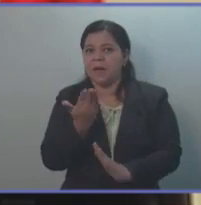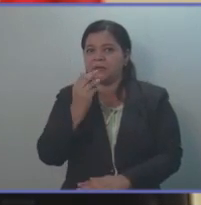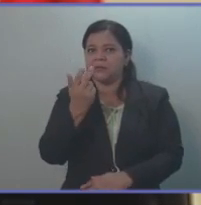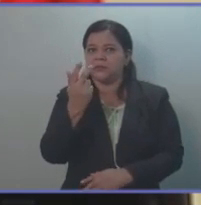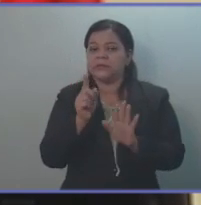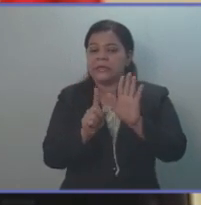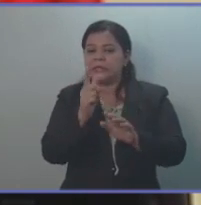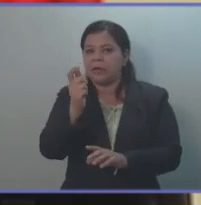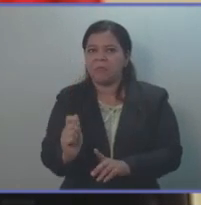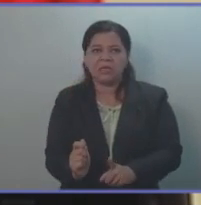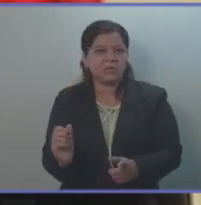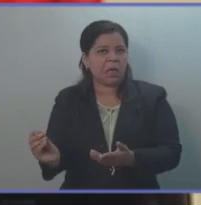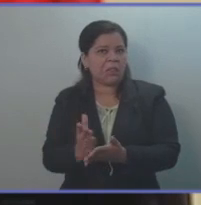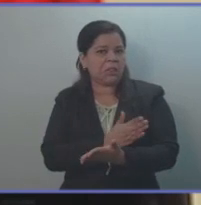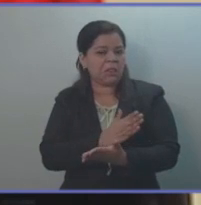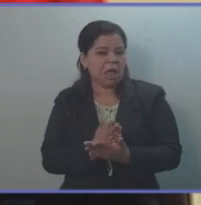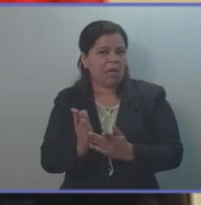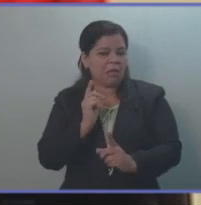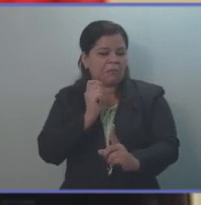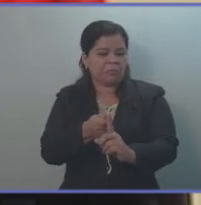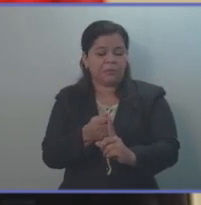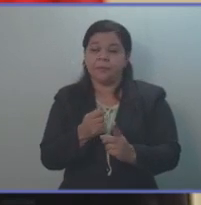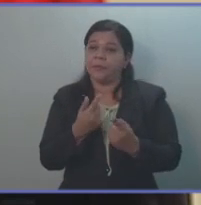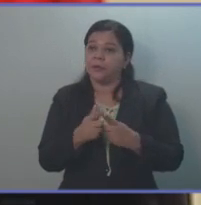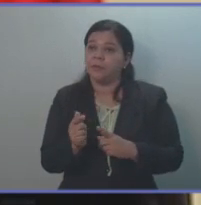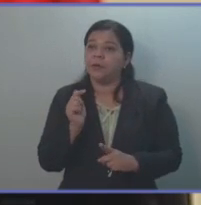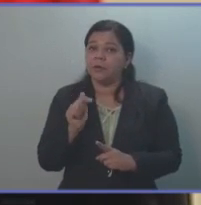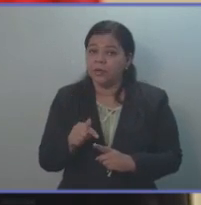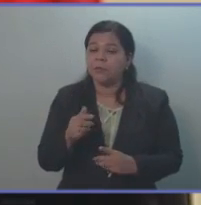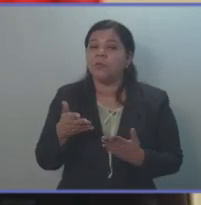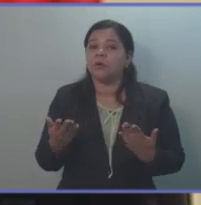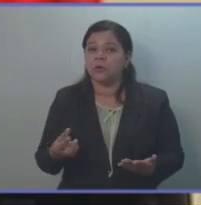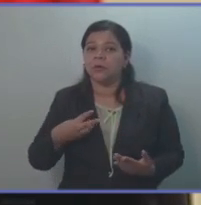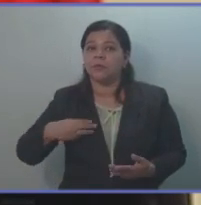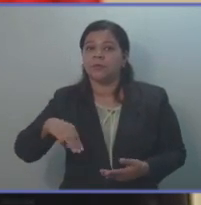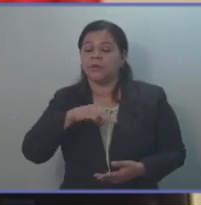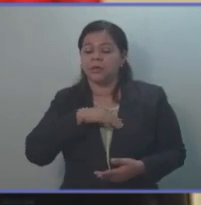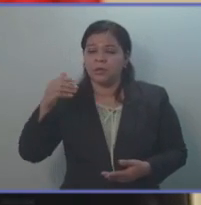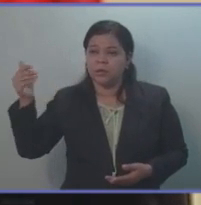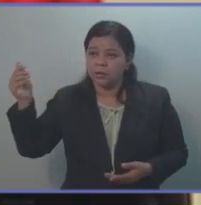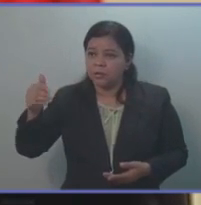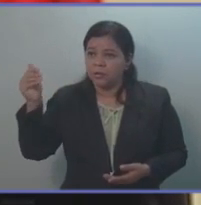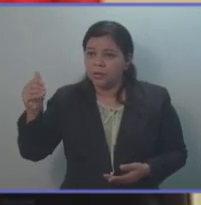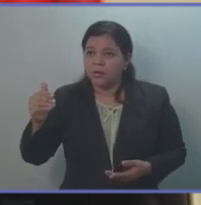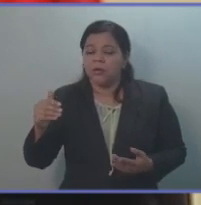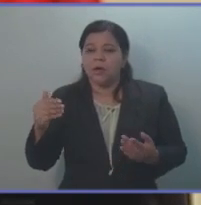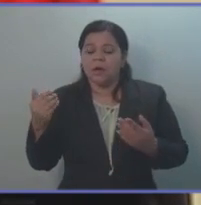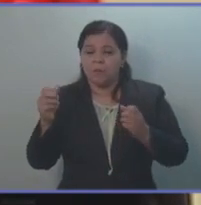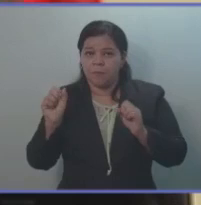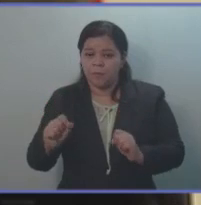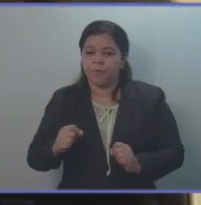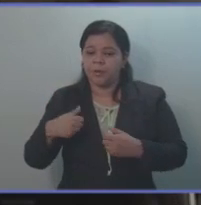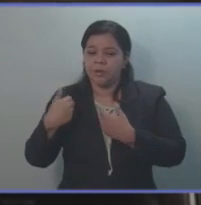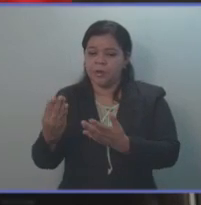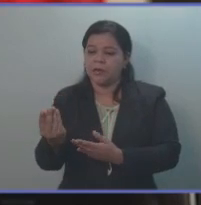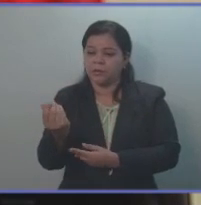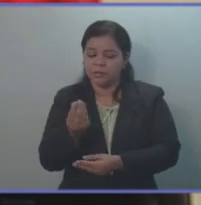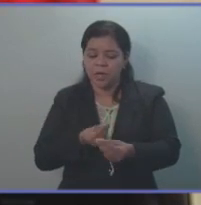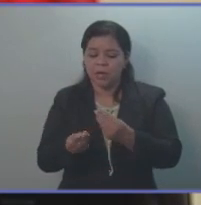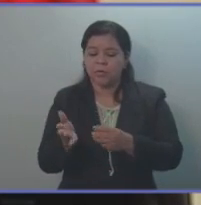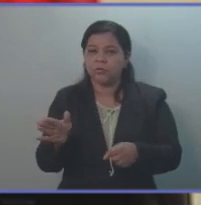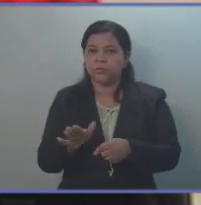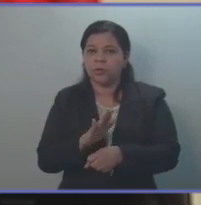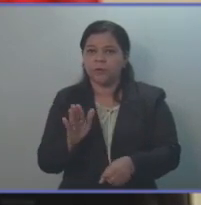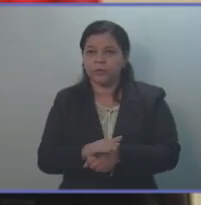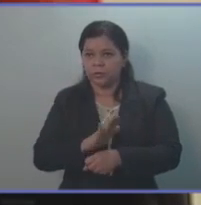6 meses. Esta situación se produce porque el Ministerio de Educación hace efectiva la transferencia de fondos necesarios